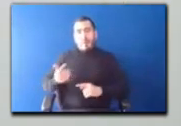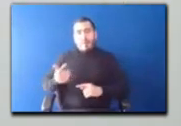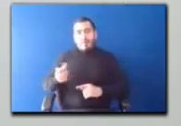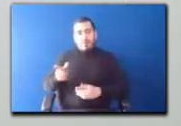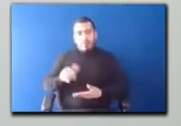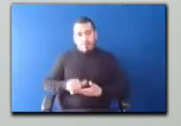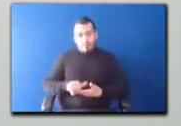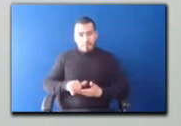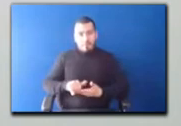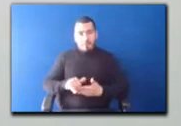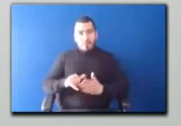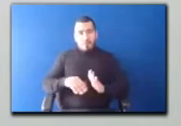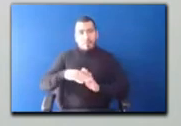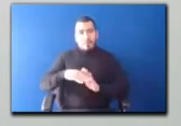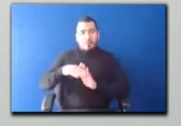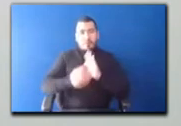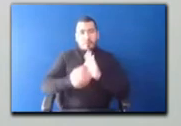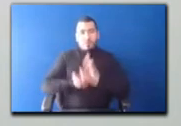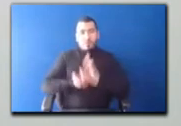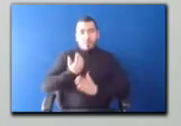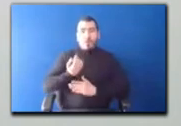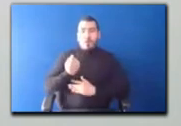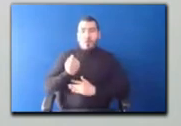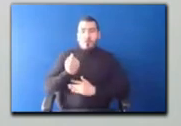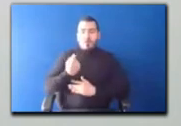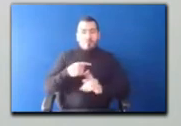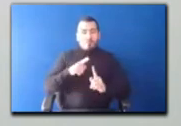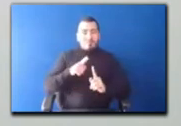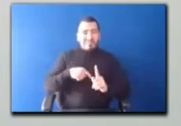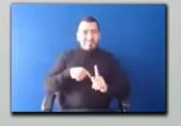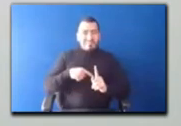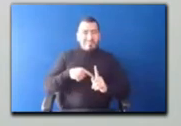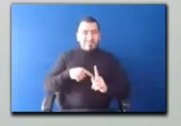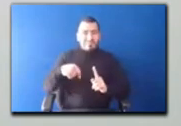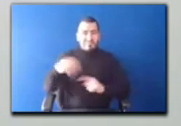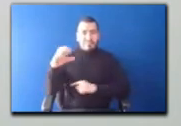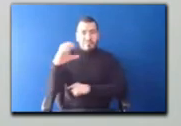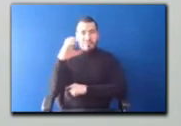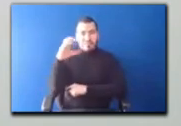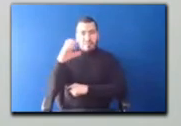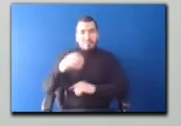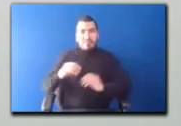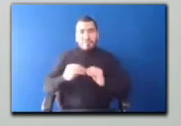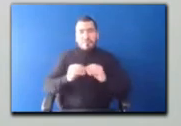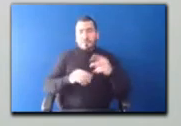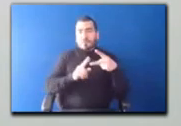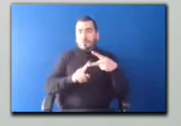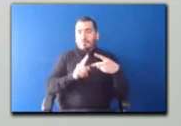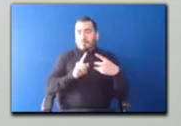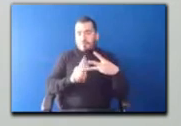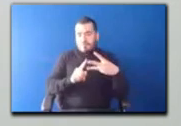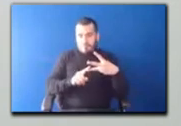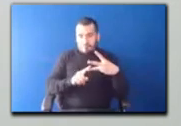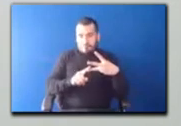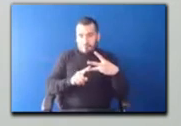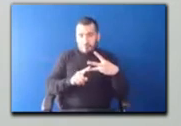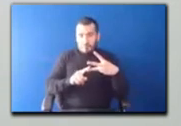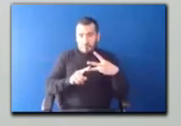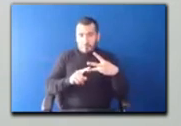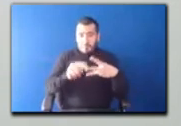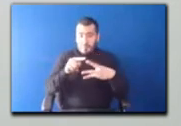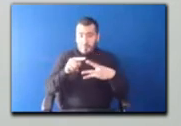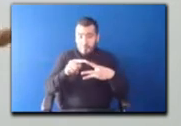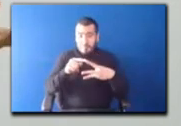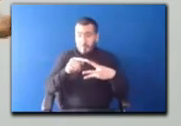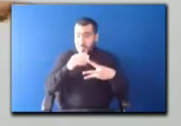nuevo que empezó a funcionar hace aproximadamente un mes en nuestro país. Y la tercera consideración es, si nada de eso sucede, nada de eso